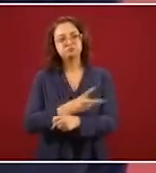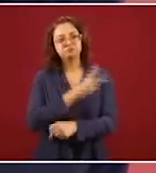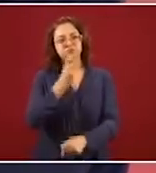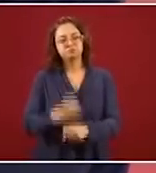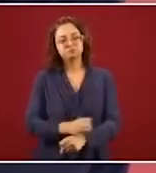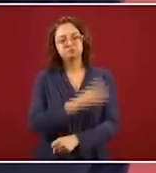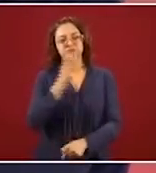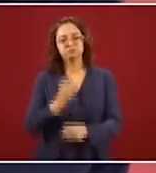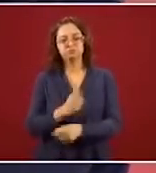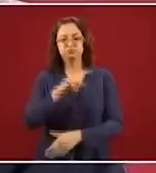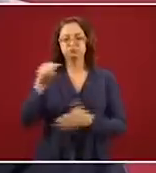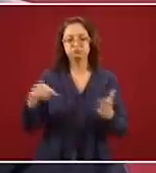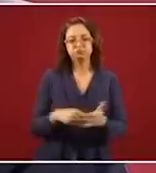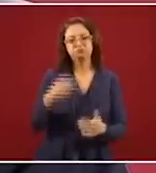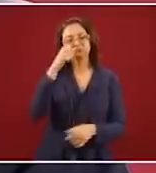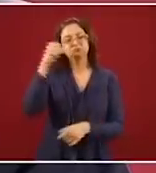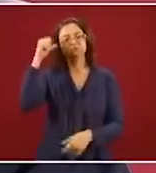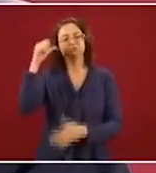de nuevo primero,